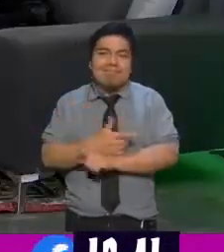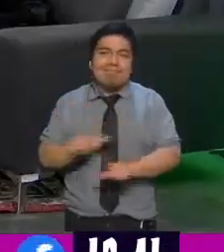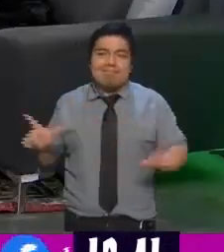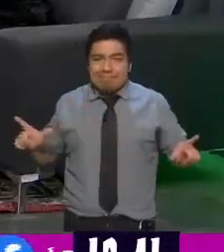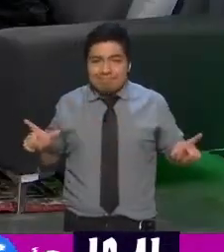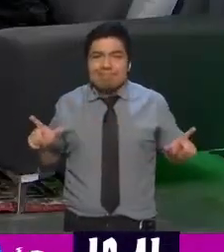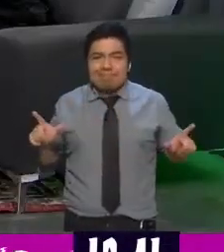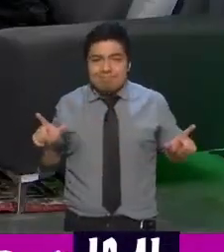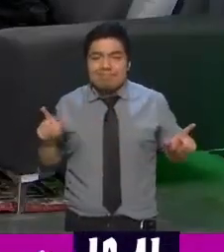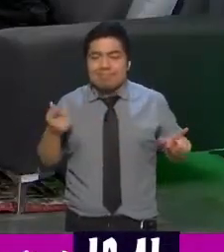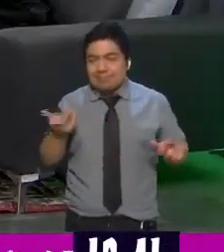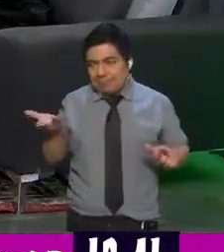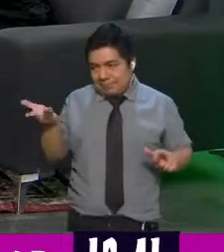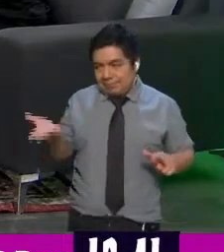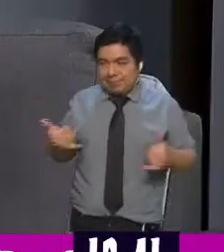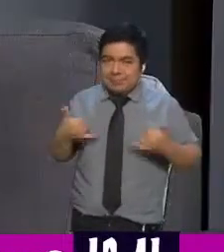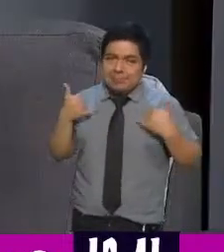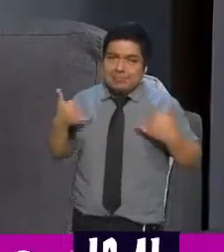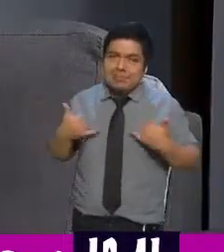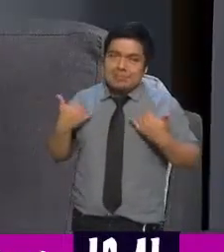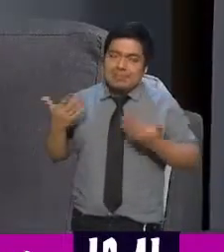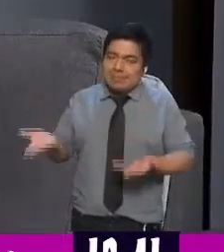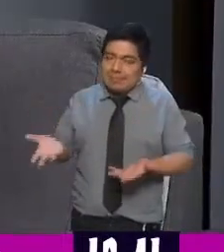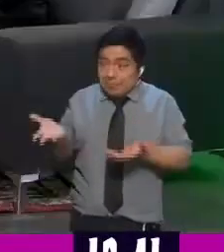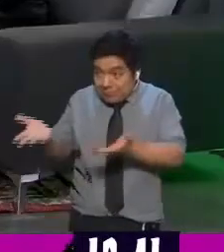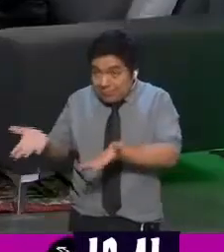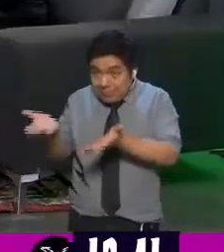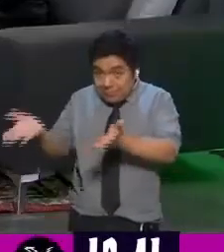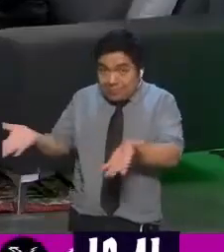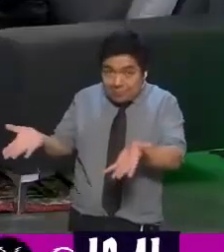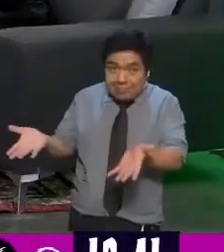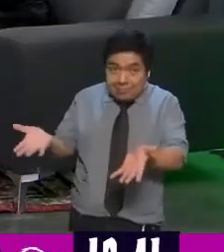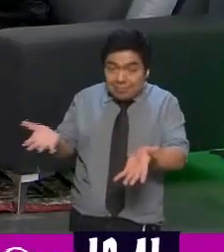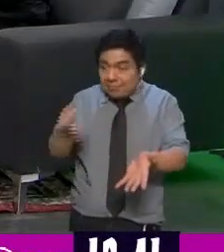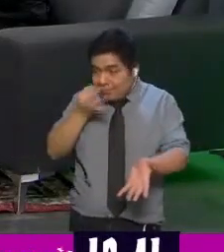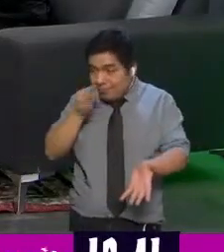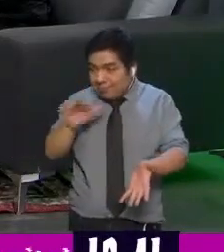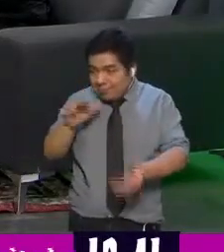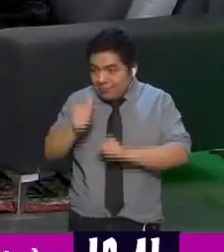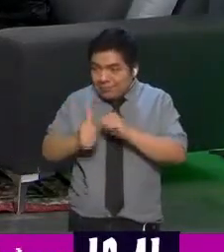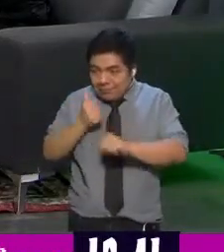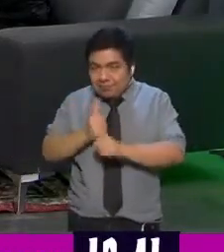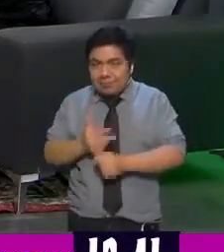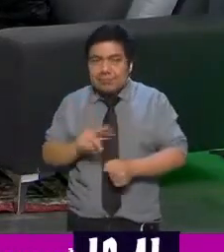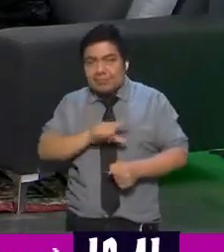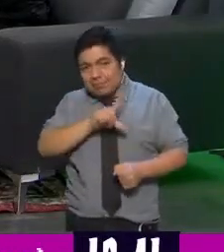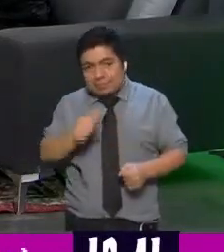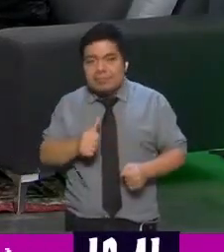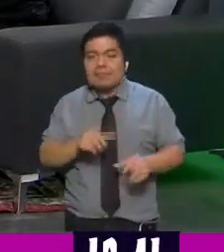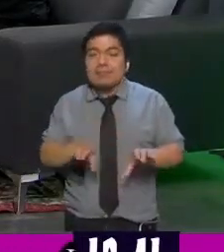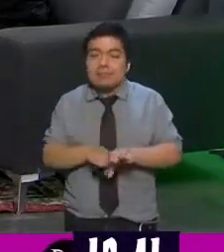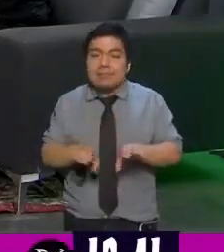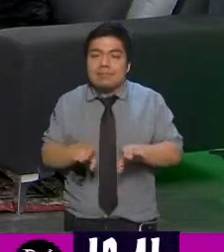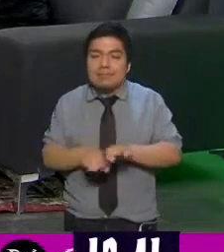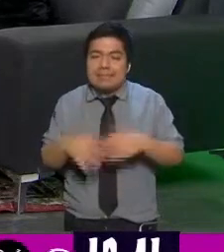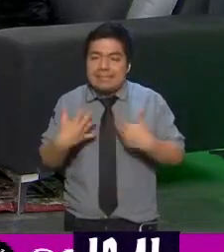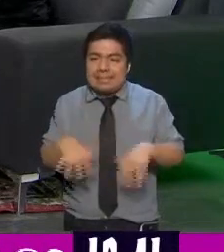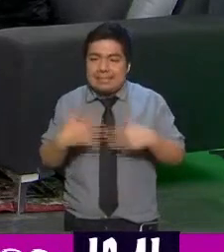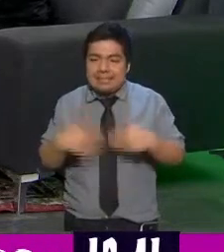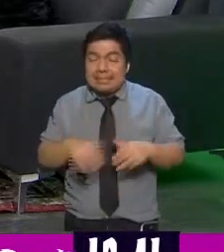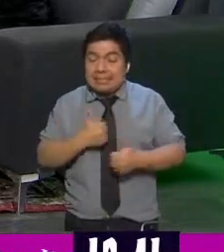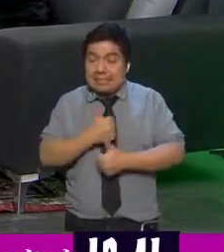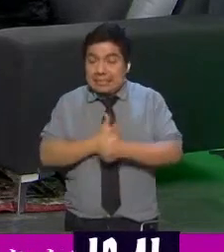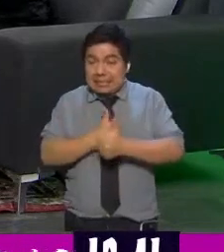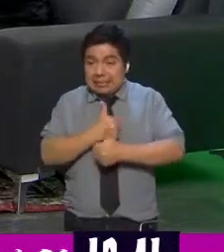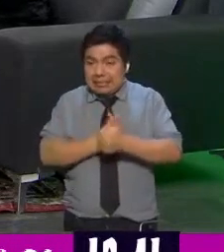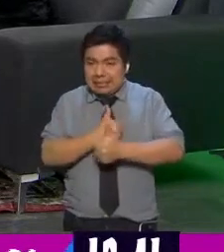pues sí, pero el joven que está, es un... Mire, lo acaba apenas de cumplir la mayoría de edad. No, pero luego sí, esto es más bien retador